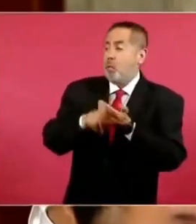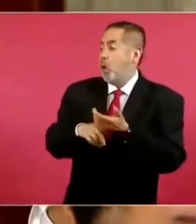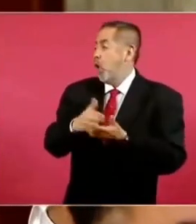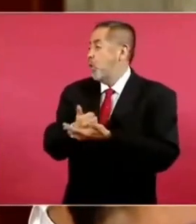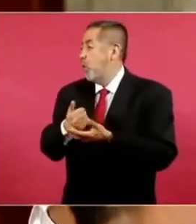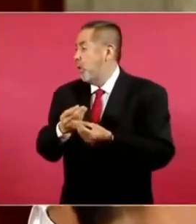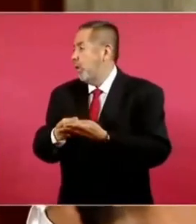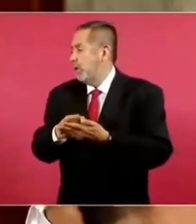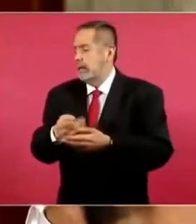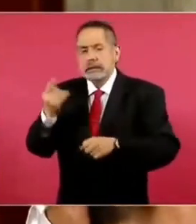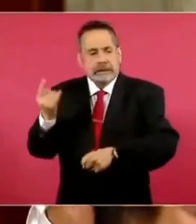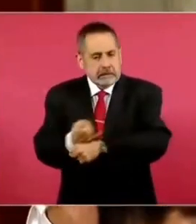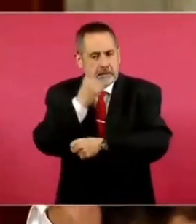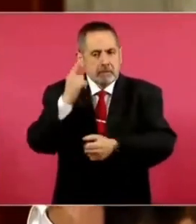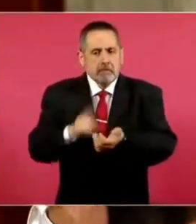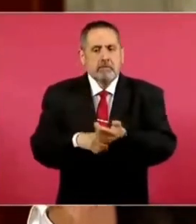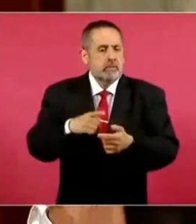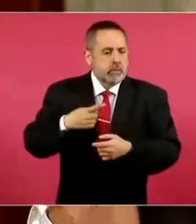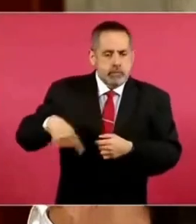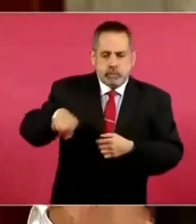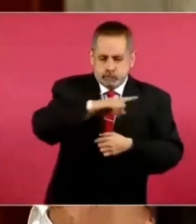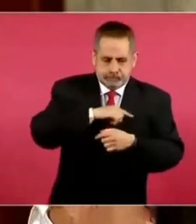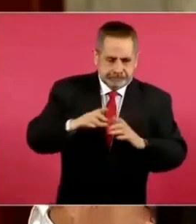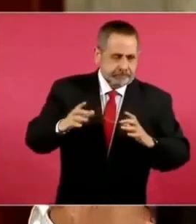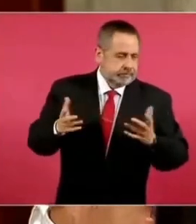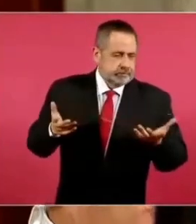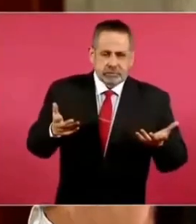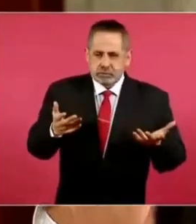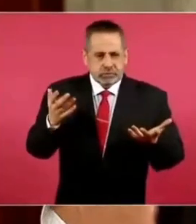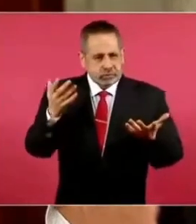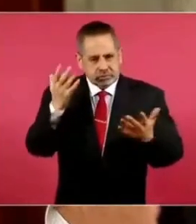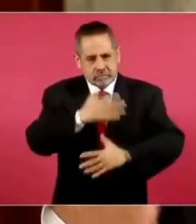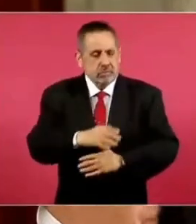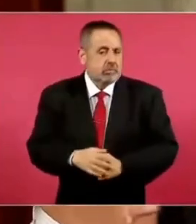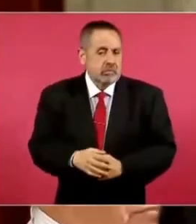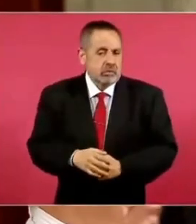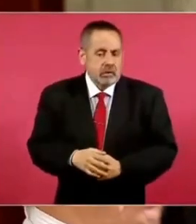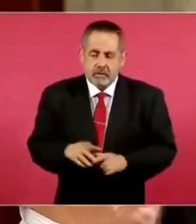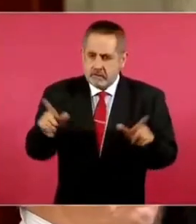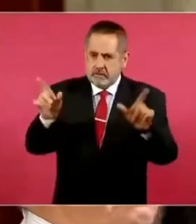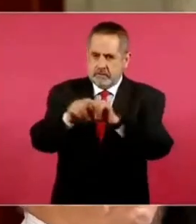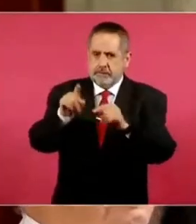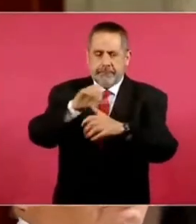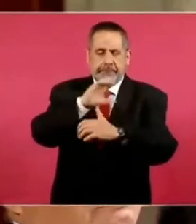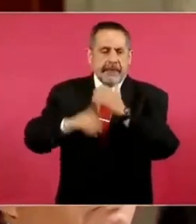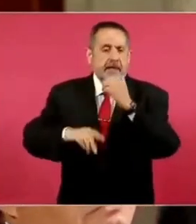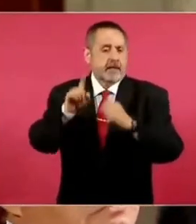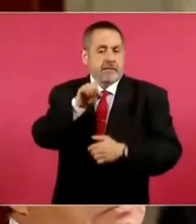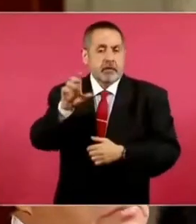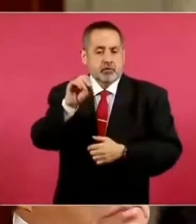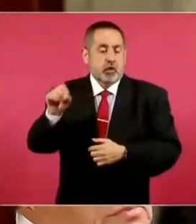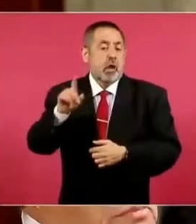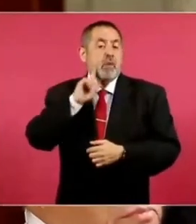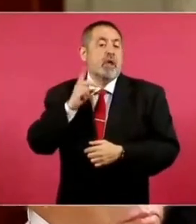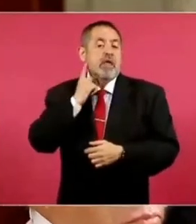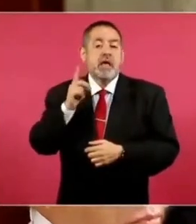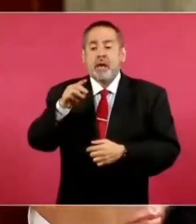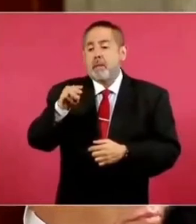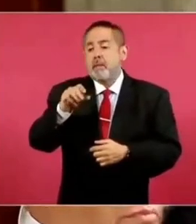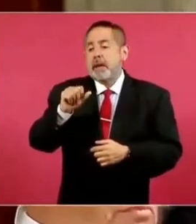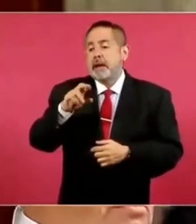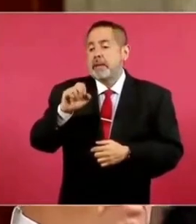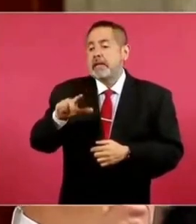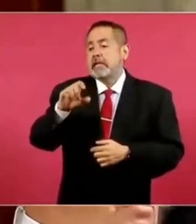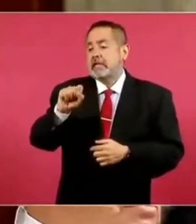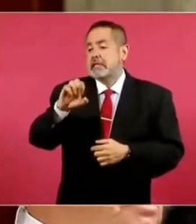fe incluso a los propios activistas para concluir en el tema de zoológicos la diputada Marisol García segura